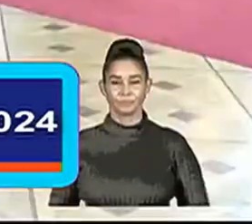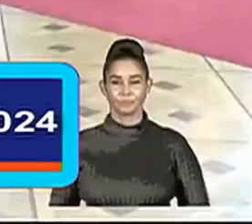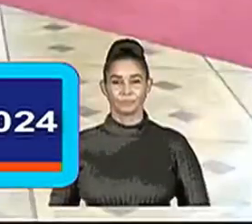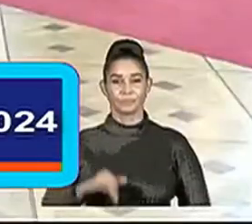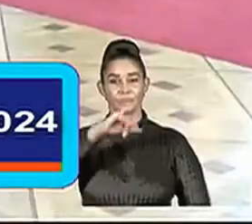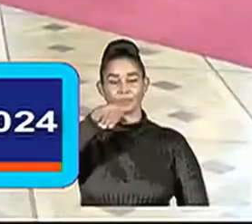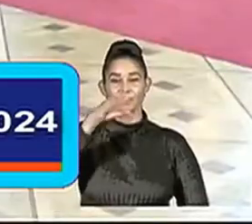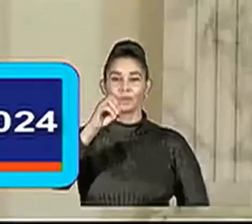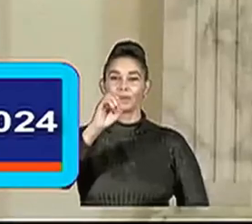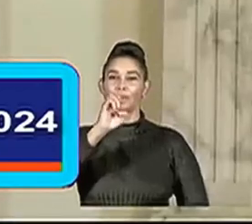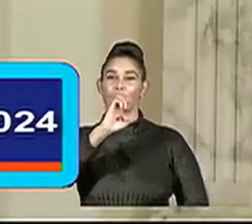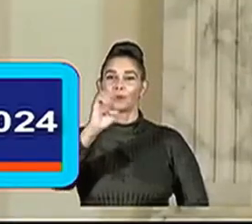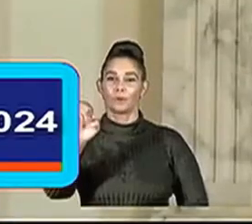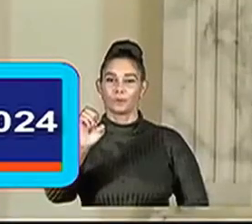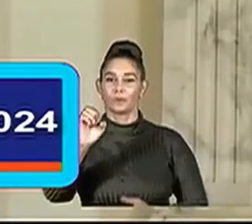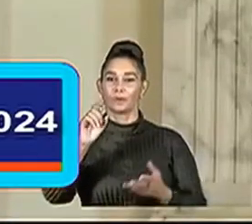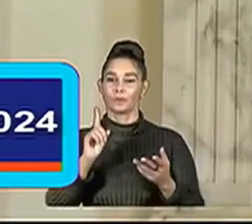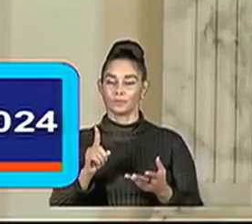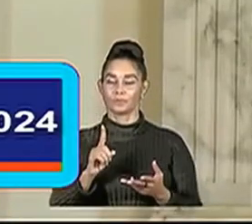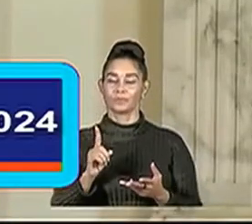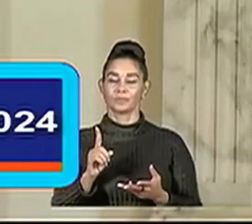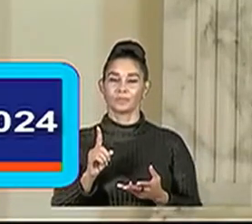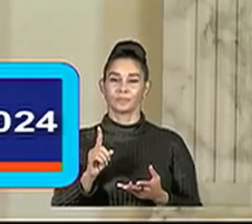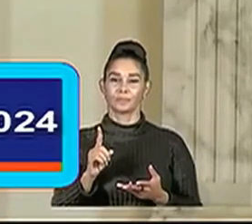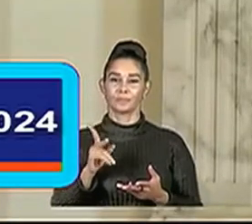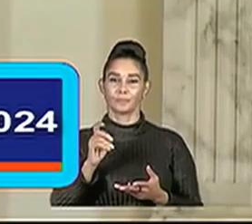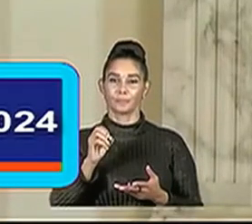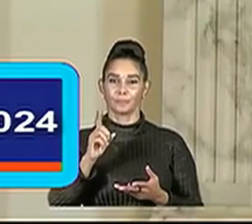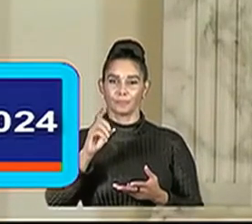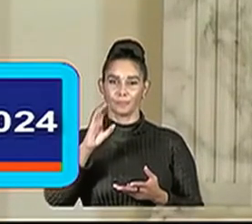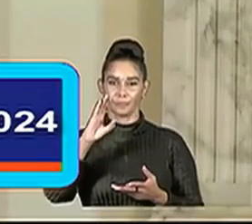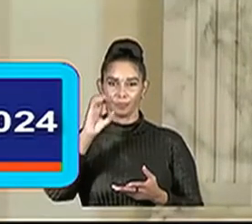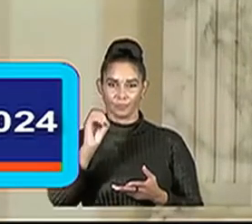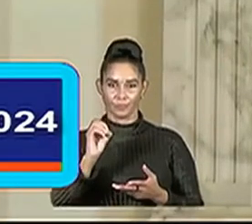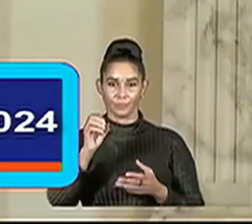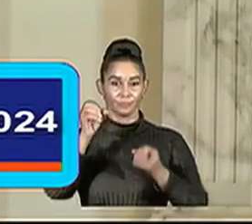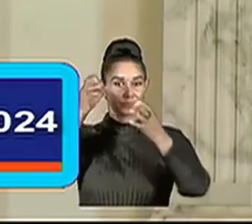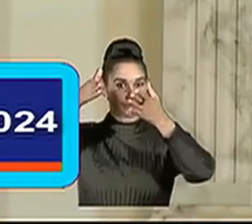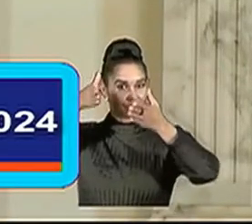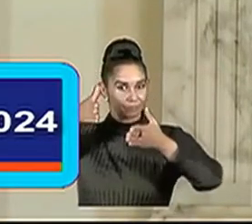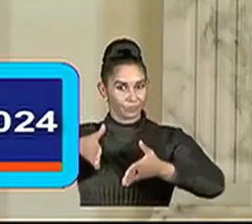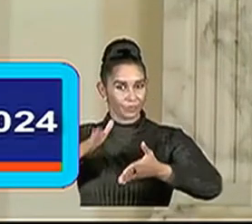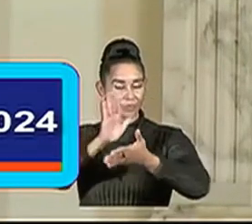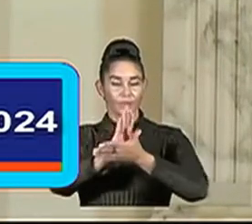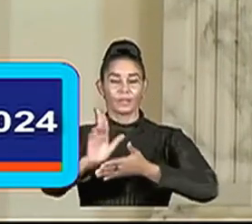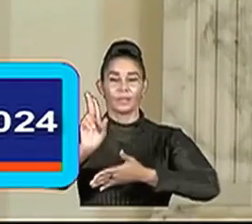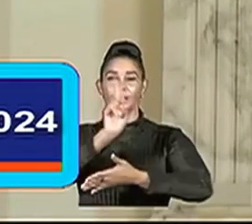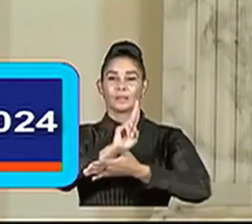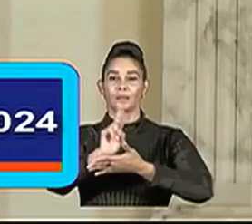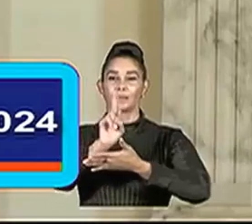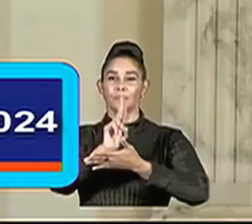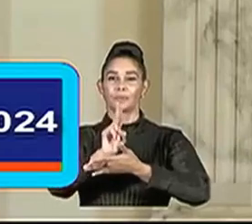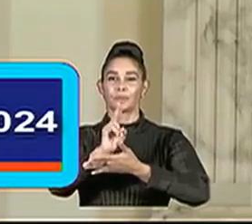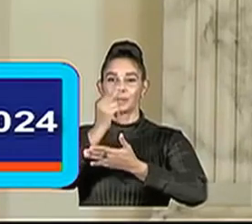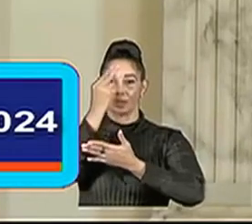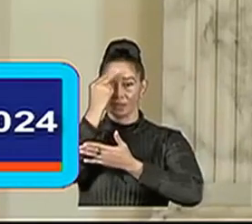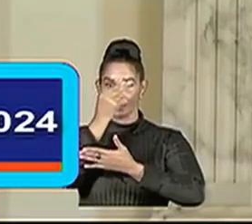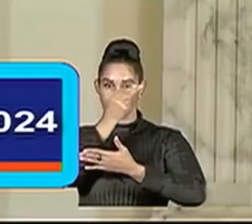José Mercedes Jaques Polanco, profesor de la Universidad